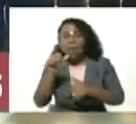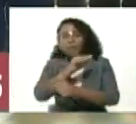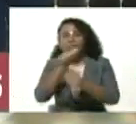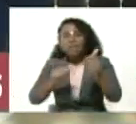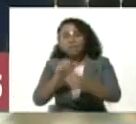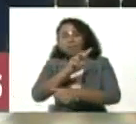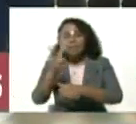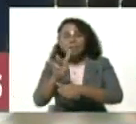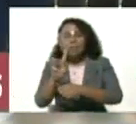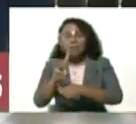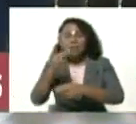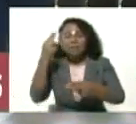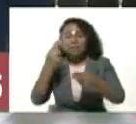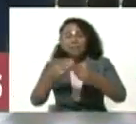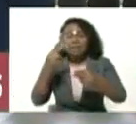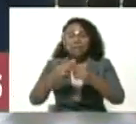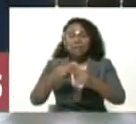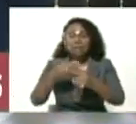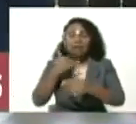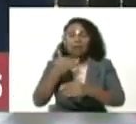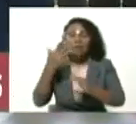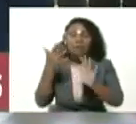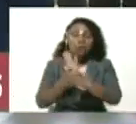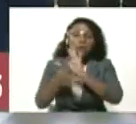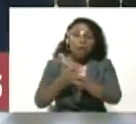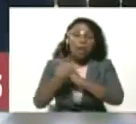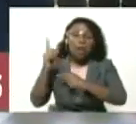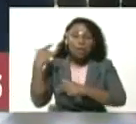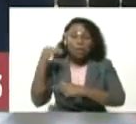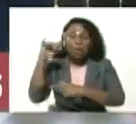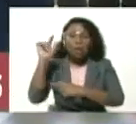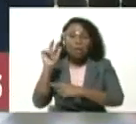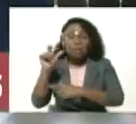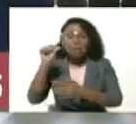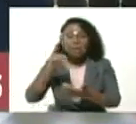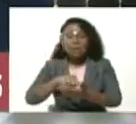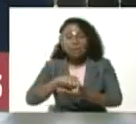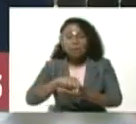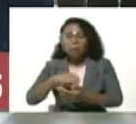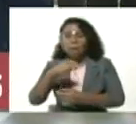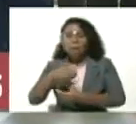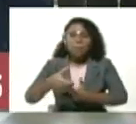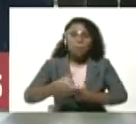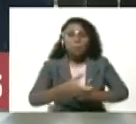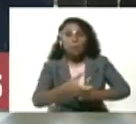de Gestión de Riesgo. Allá están en la avenida perimetral, estación Bomberos,